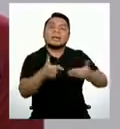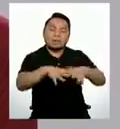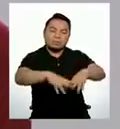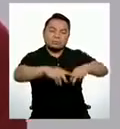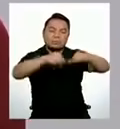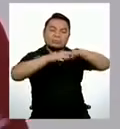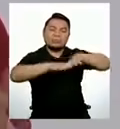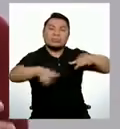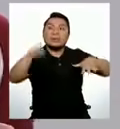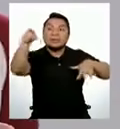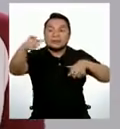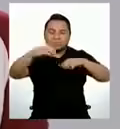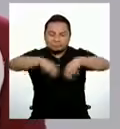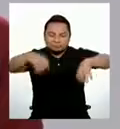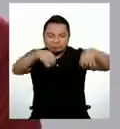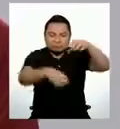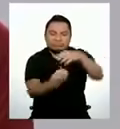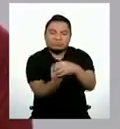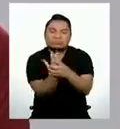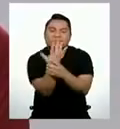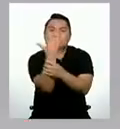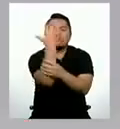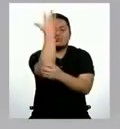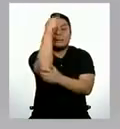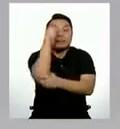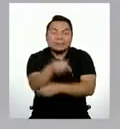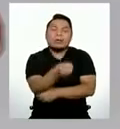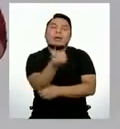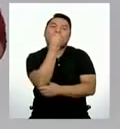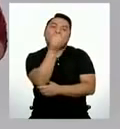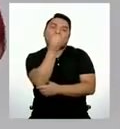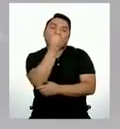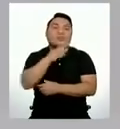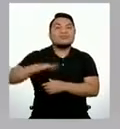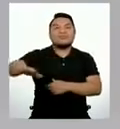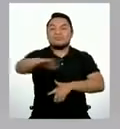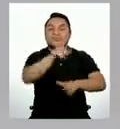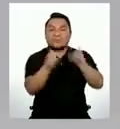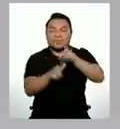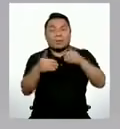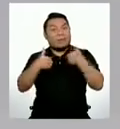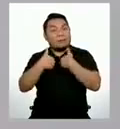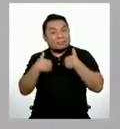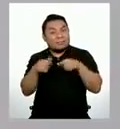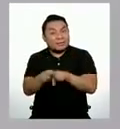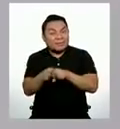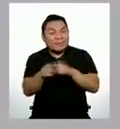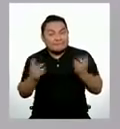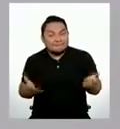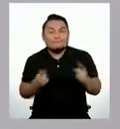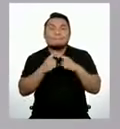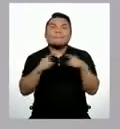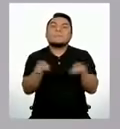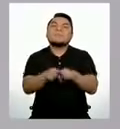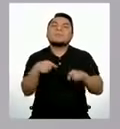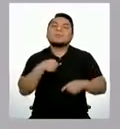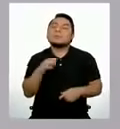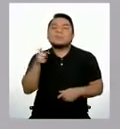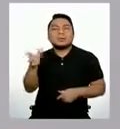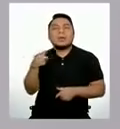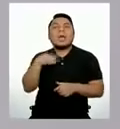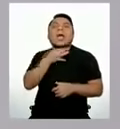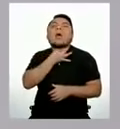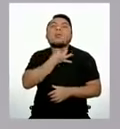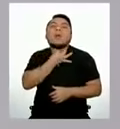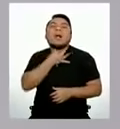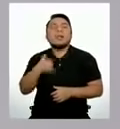los agricultores pueden cultivar plantas y árboles de los cuales nos alimentamos nosotros y los animales que crían. Pero también hablé con mis abuelos